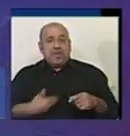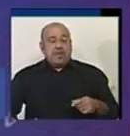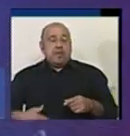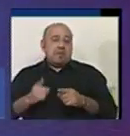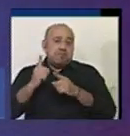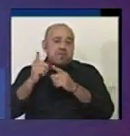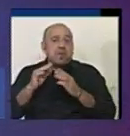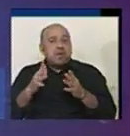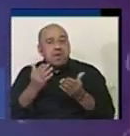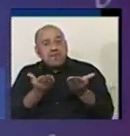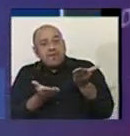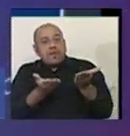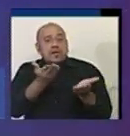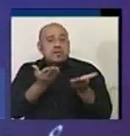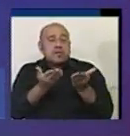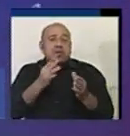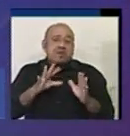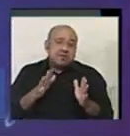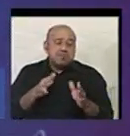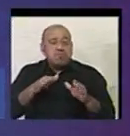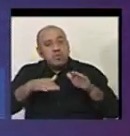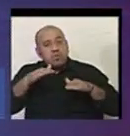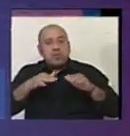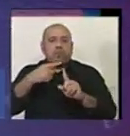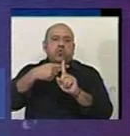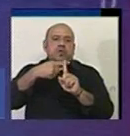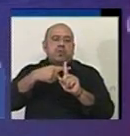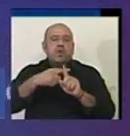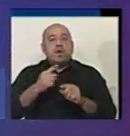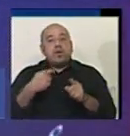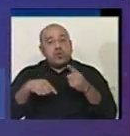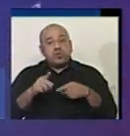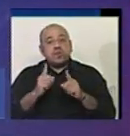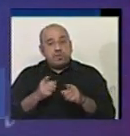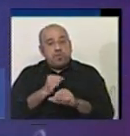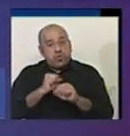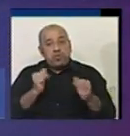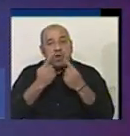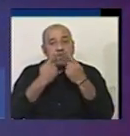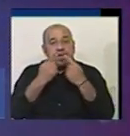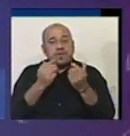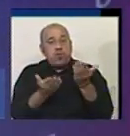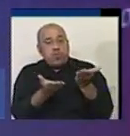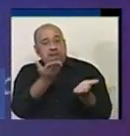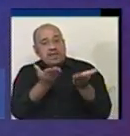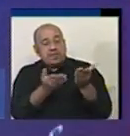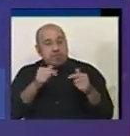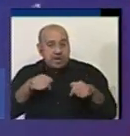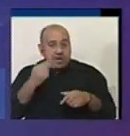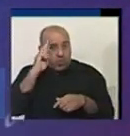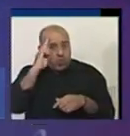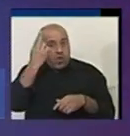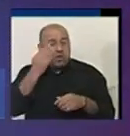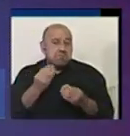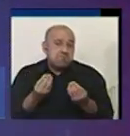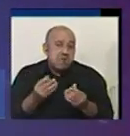el balance es relativamente positivo. También podemos hablar de un balance positivo para el Uruguay en particular y para